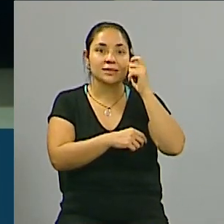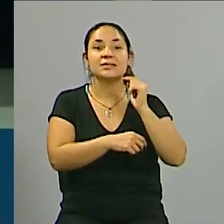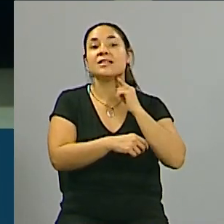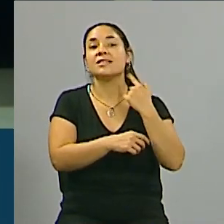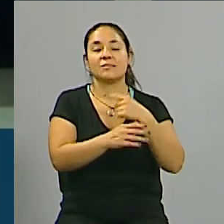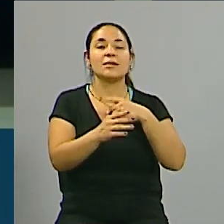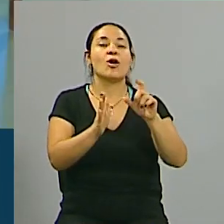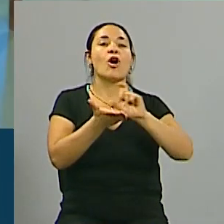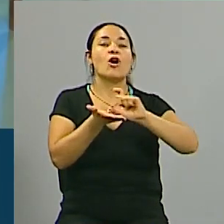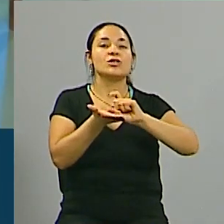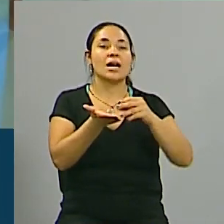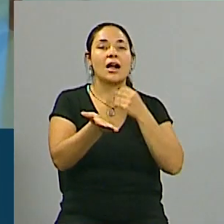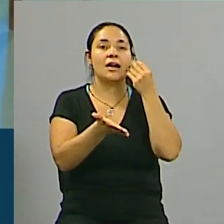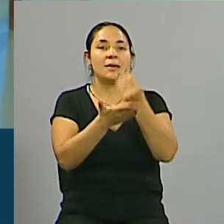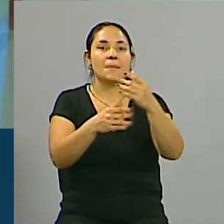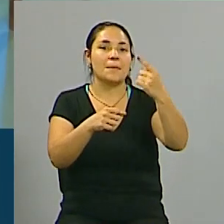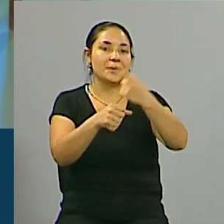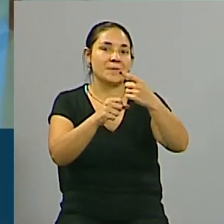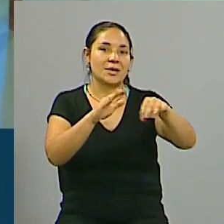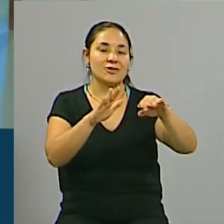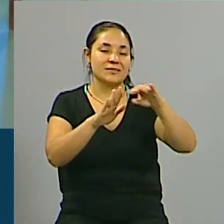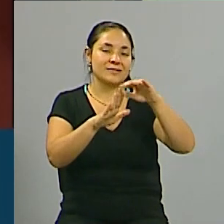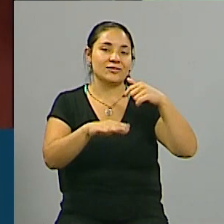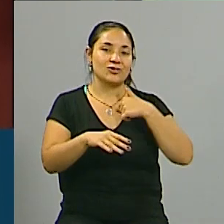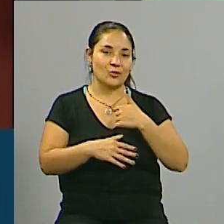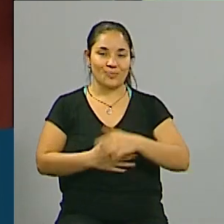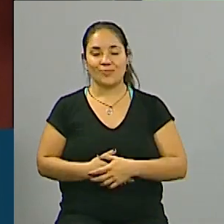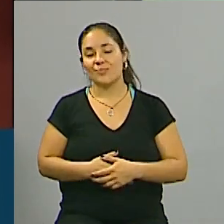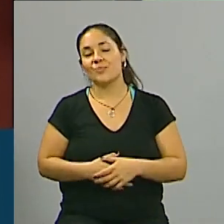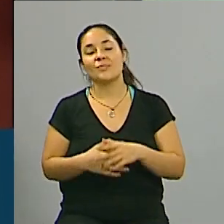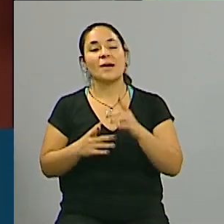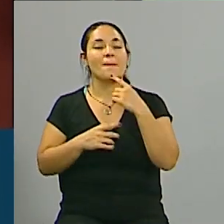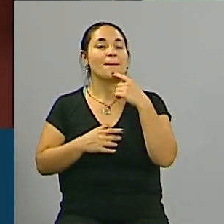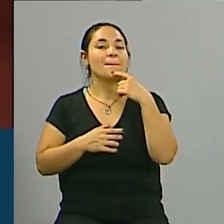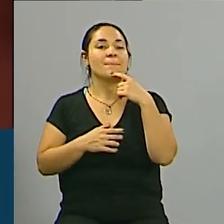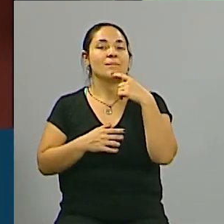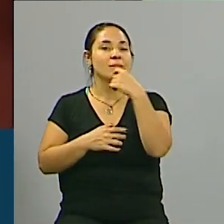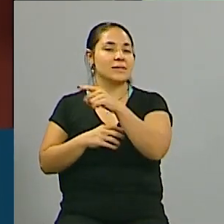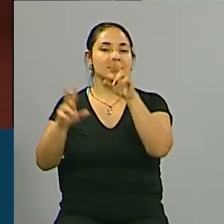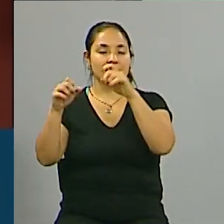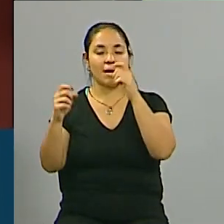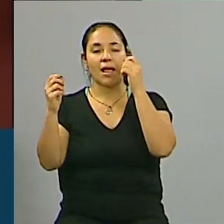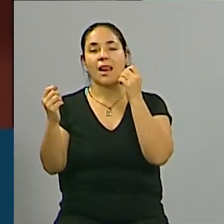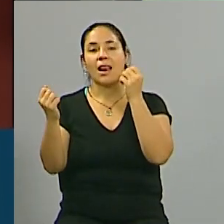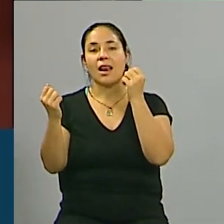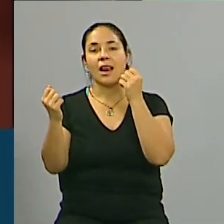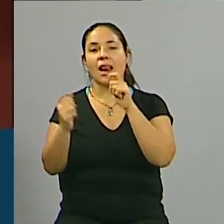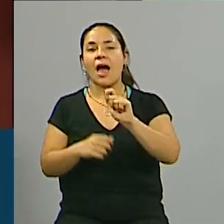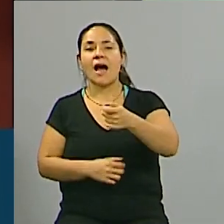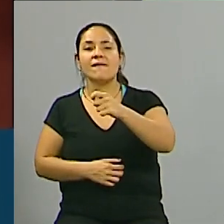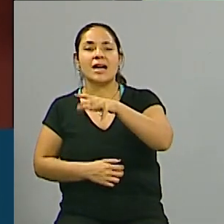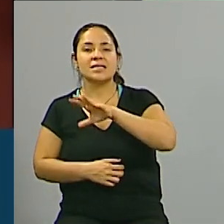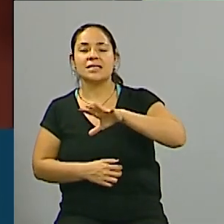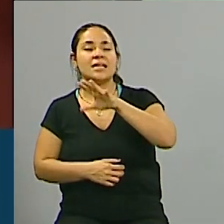lista de concejales. Bueno, volvamos a meternos en el tema Lavalle. ¿Qué pide la gente? Digo, pensando un poco en el tema de seguridad, siempre es un